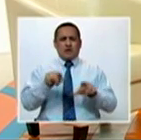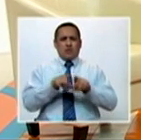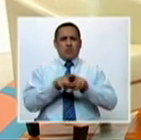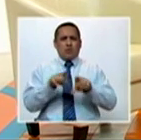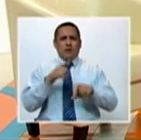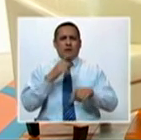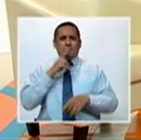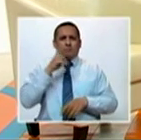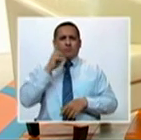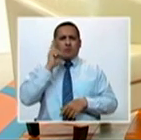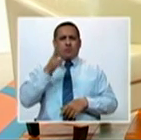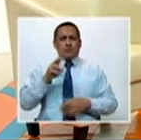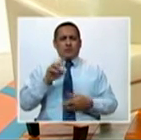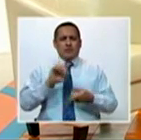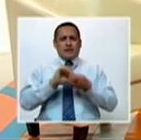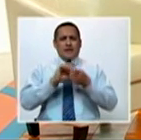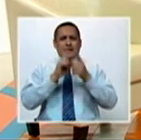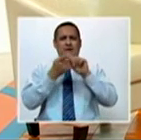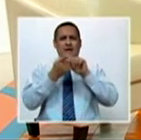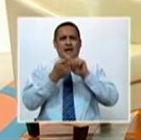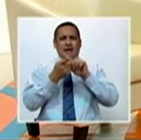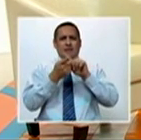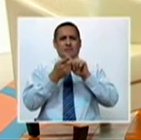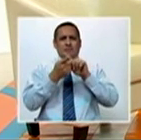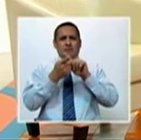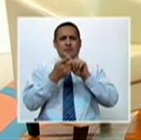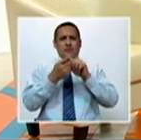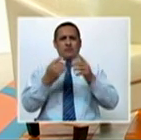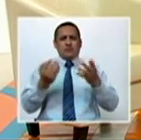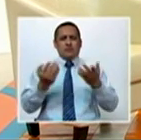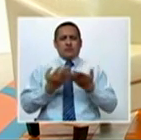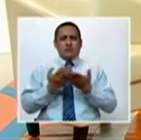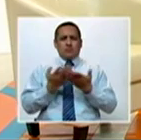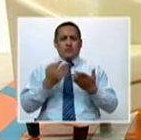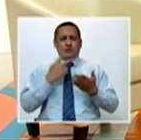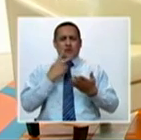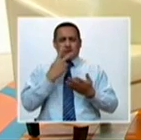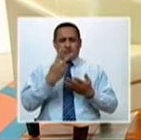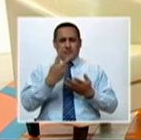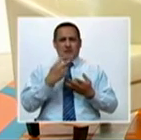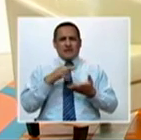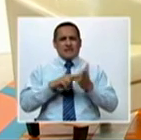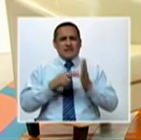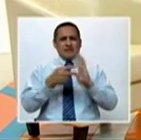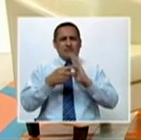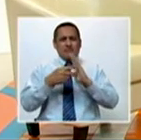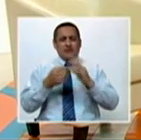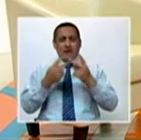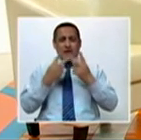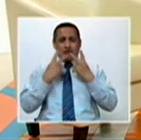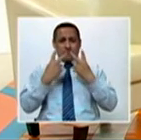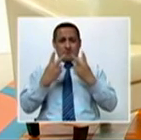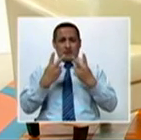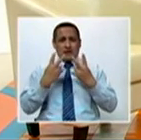prohibición de reforma en peor. ¿De qué se trata